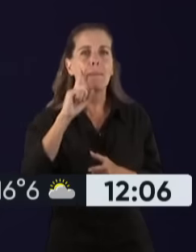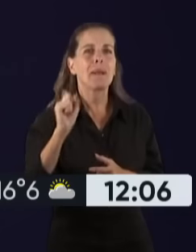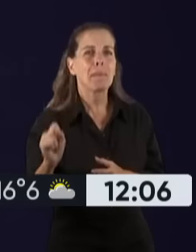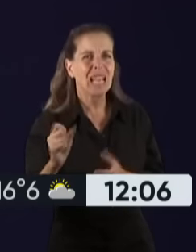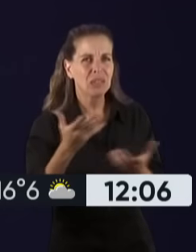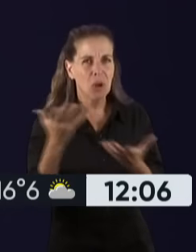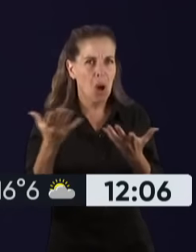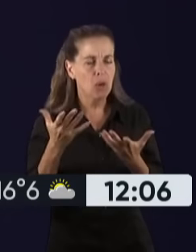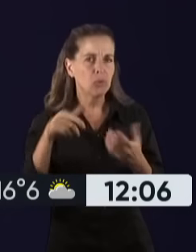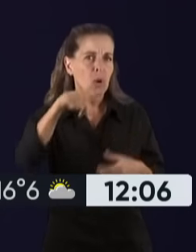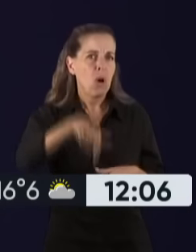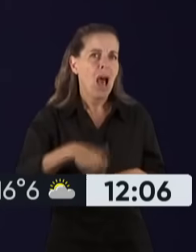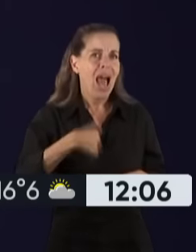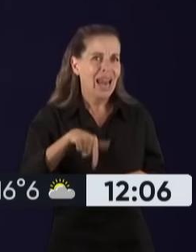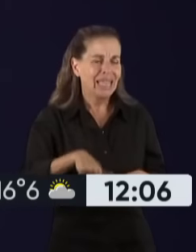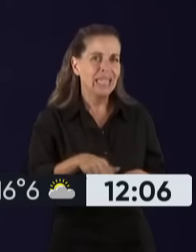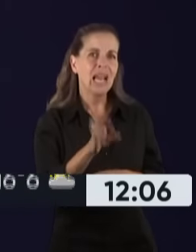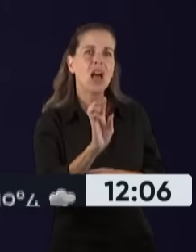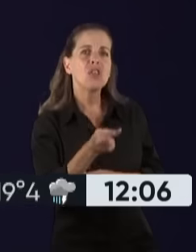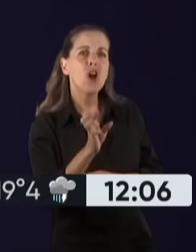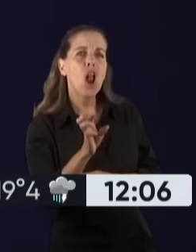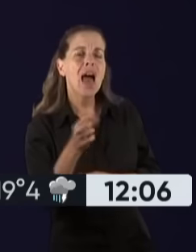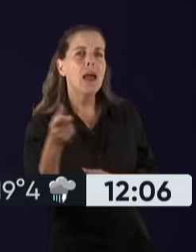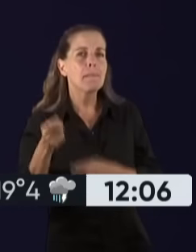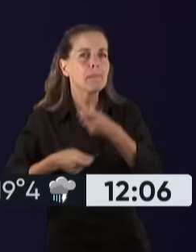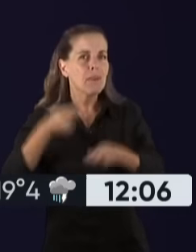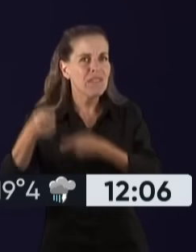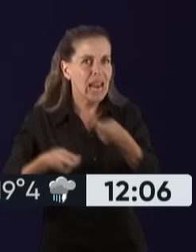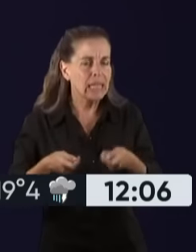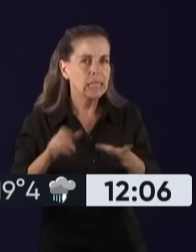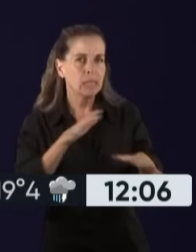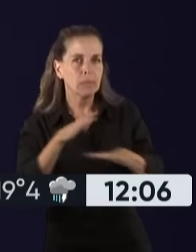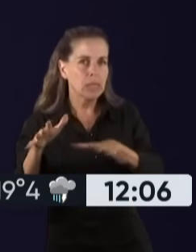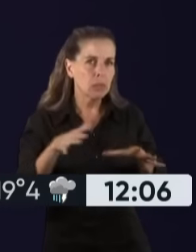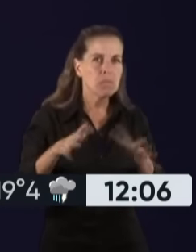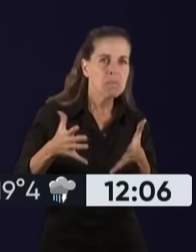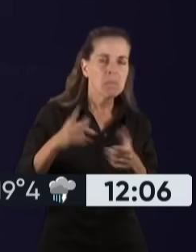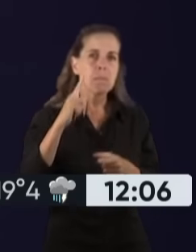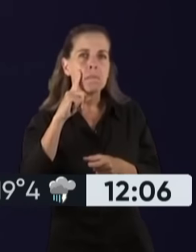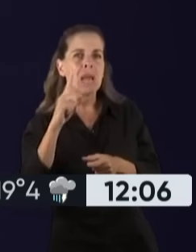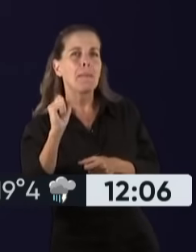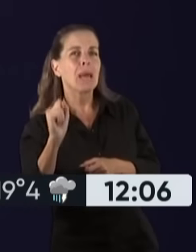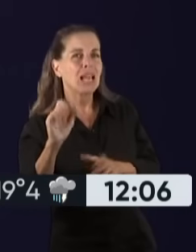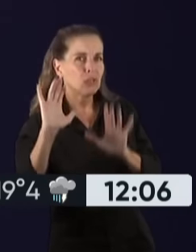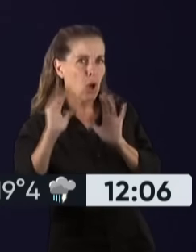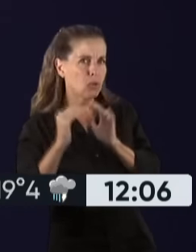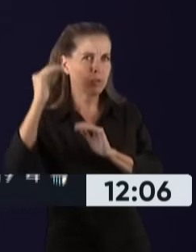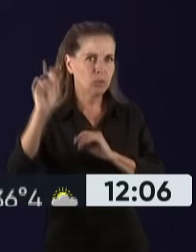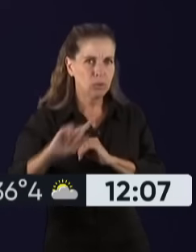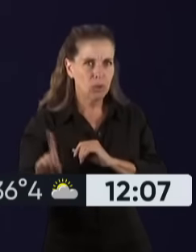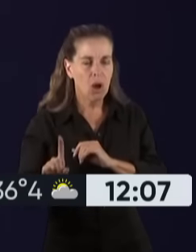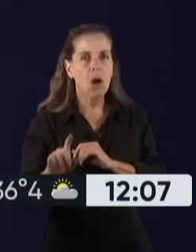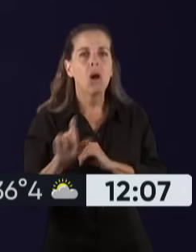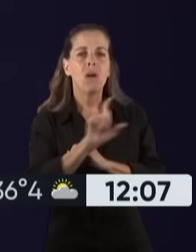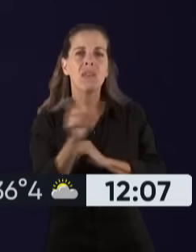Argentina el dólar los dólares financieros giran en torno a los 1000 a los 1000 pesos la